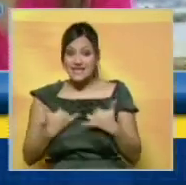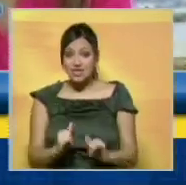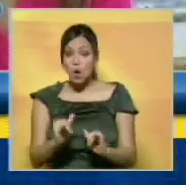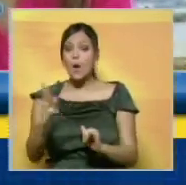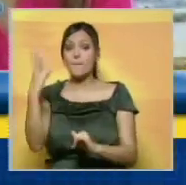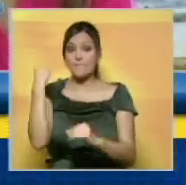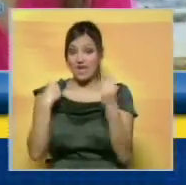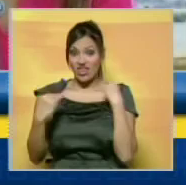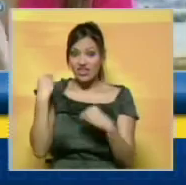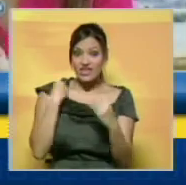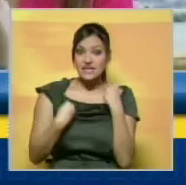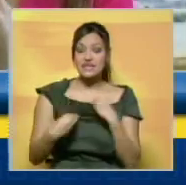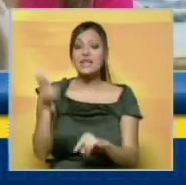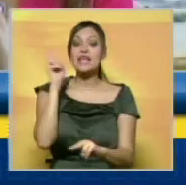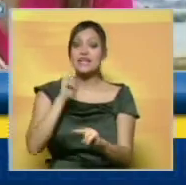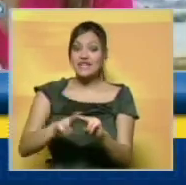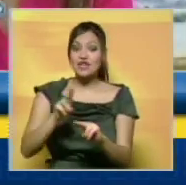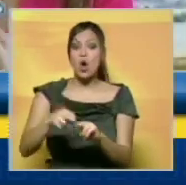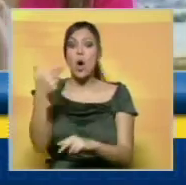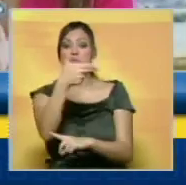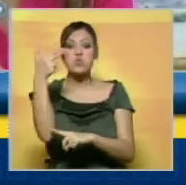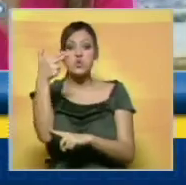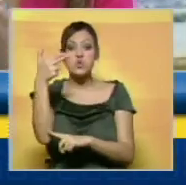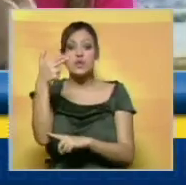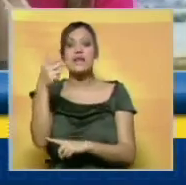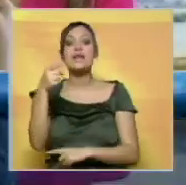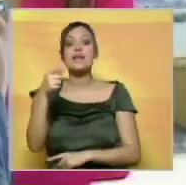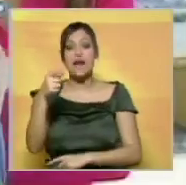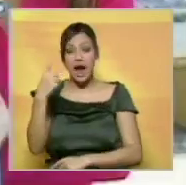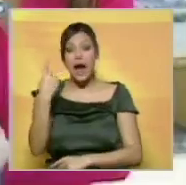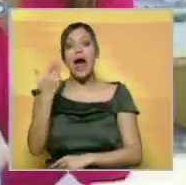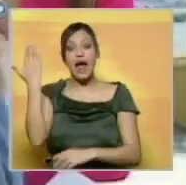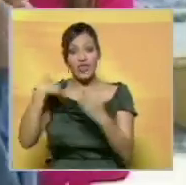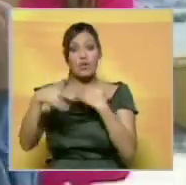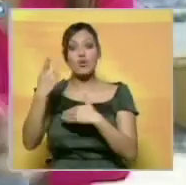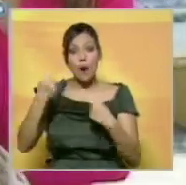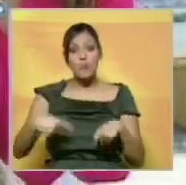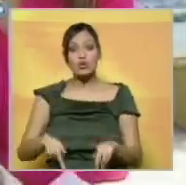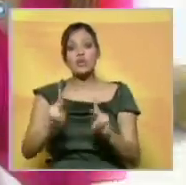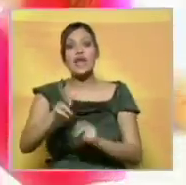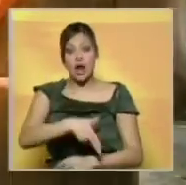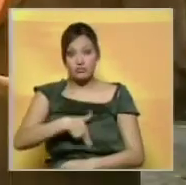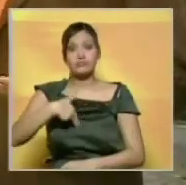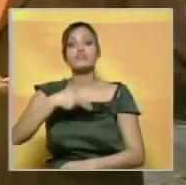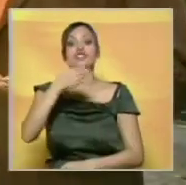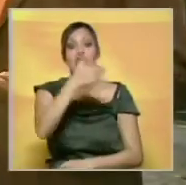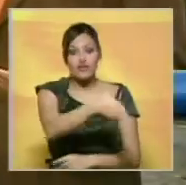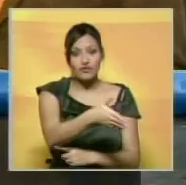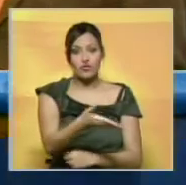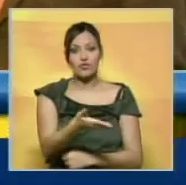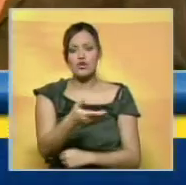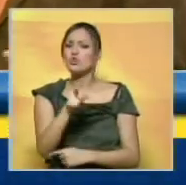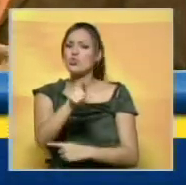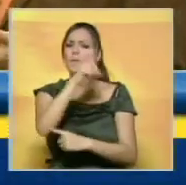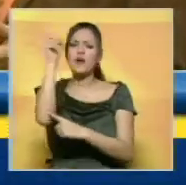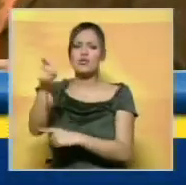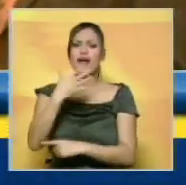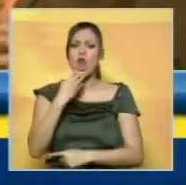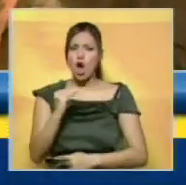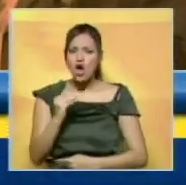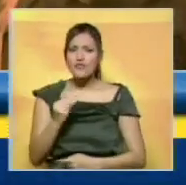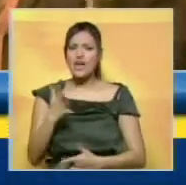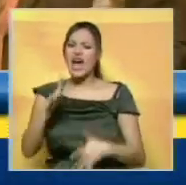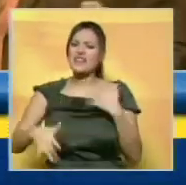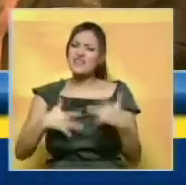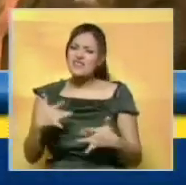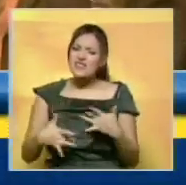me dijeron que el niño que asesinó a mi hijo llevó en una oportunidad el arma. Entonces, cuando tú le preguntas a los muchachos en las